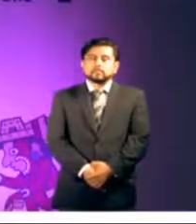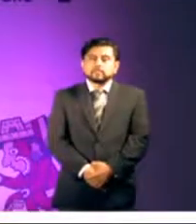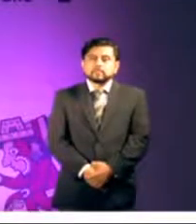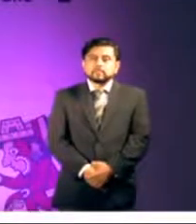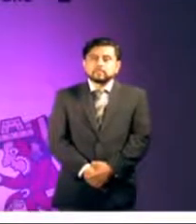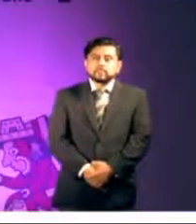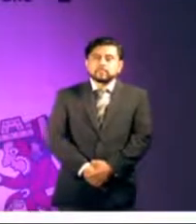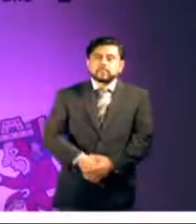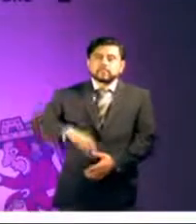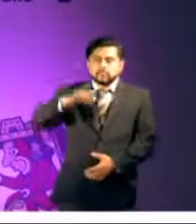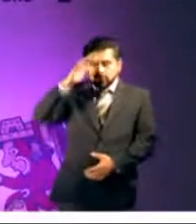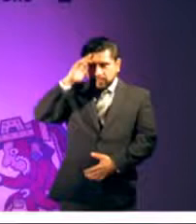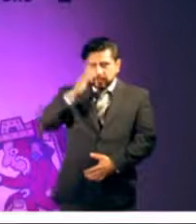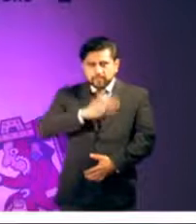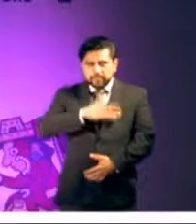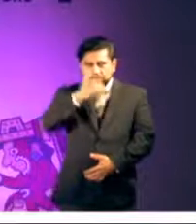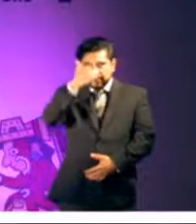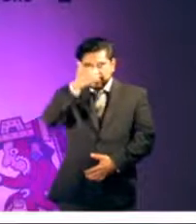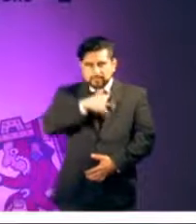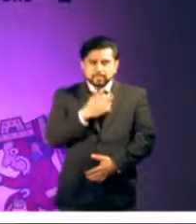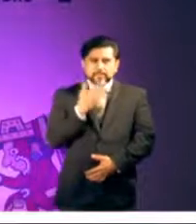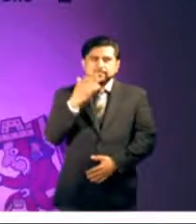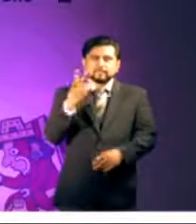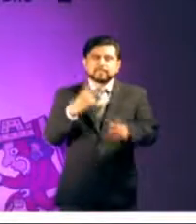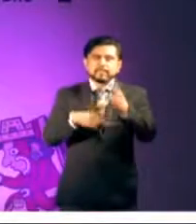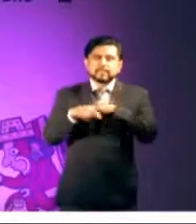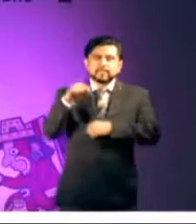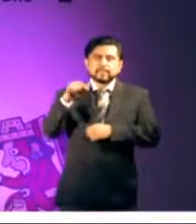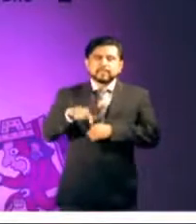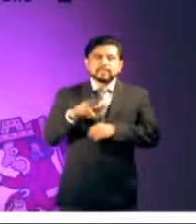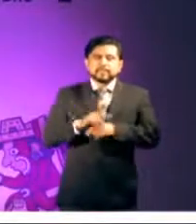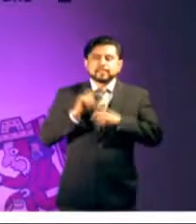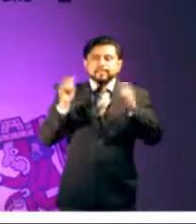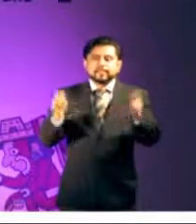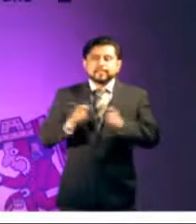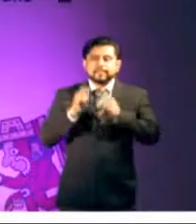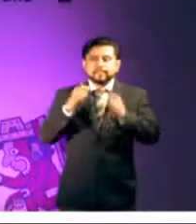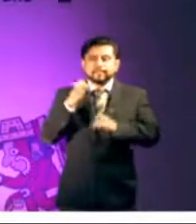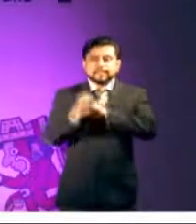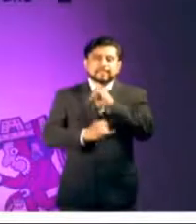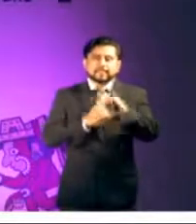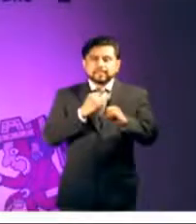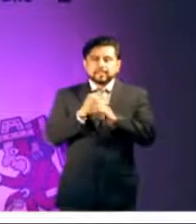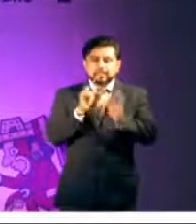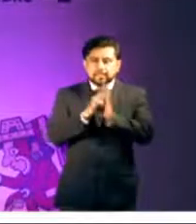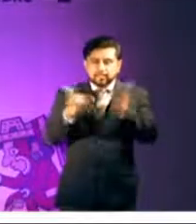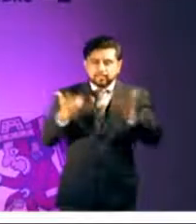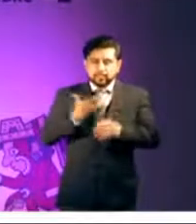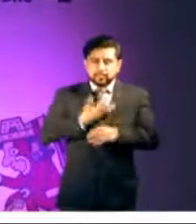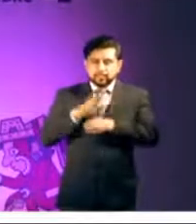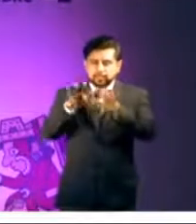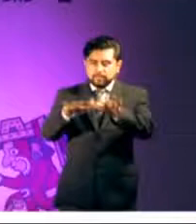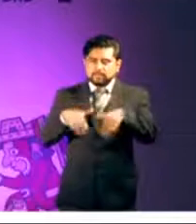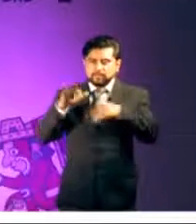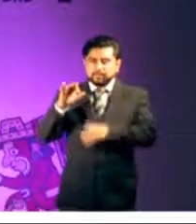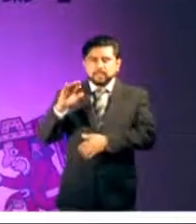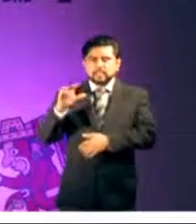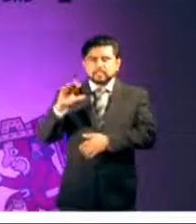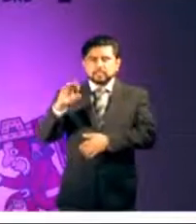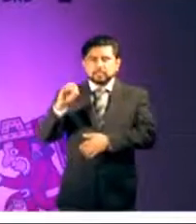la que tal buenas noches bienvenidos a esta feria internacional del libro en el zócalo estamos en el foro francisco haghenbeck